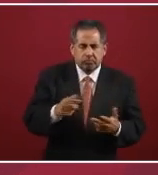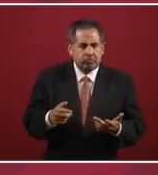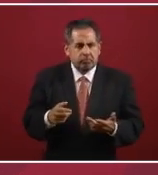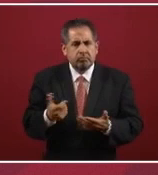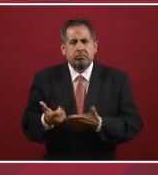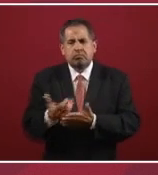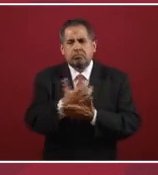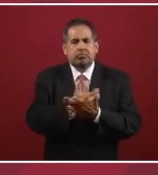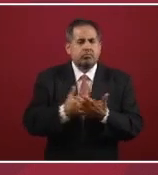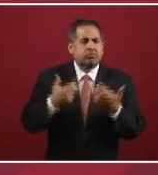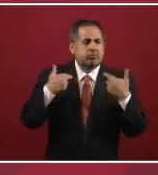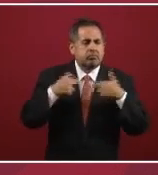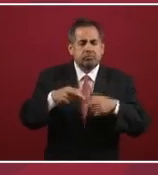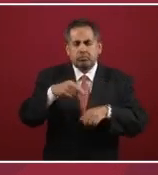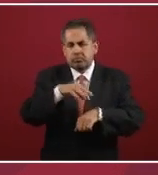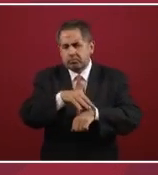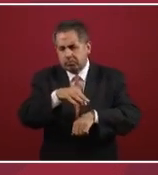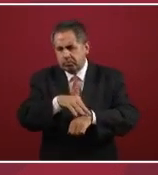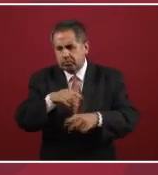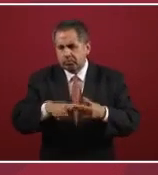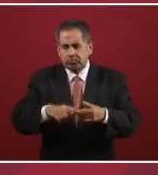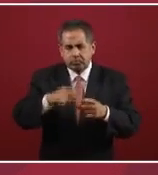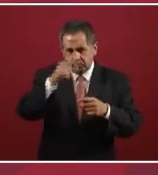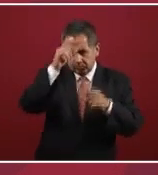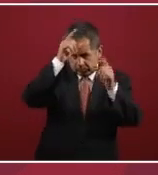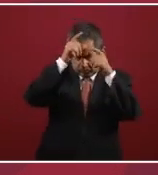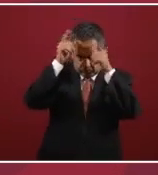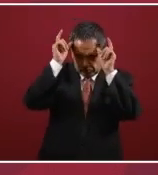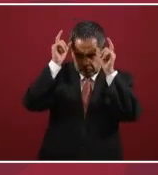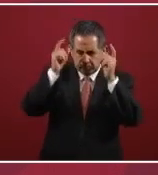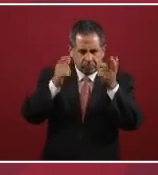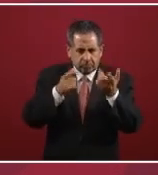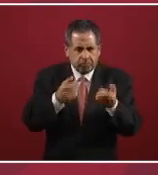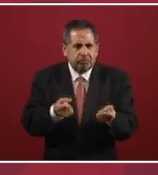cuánto gana un médico una enfermera